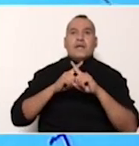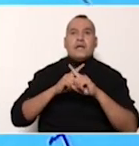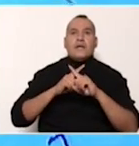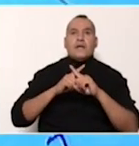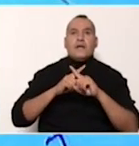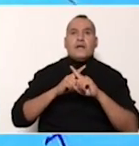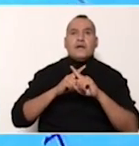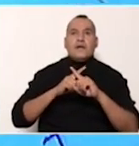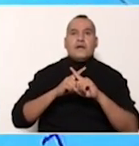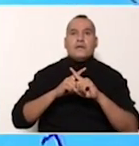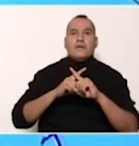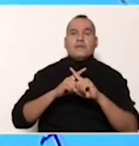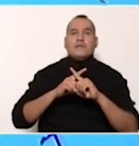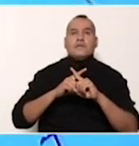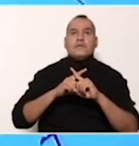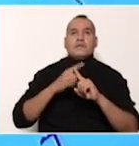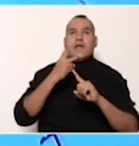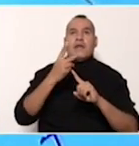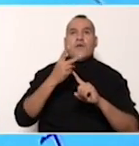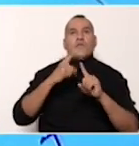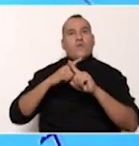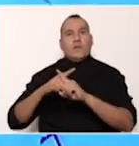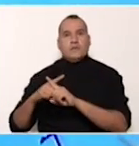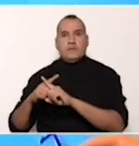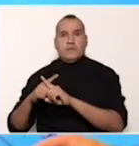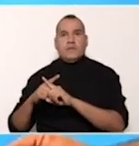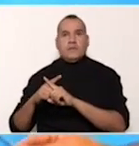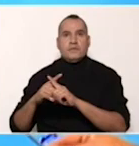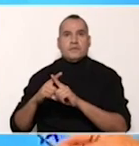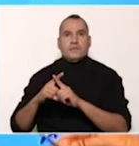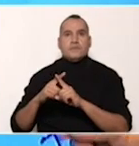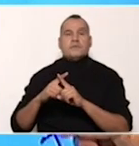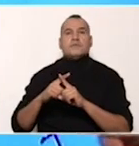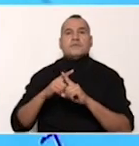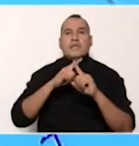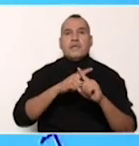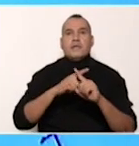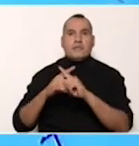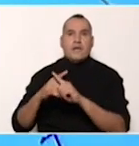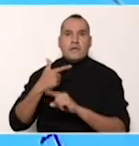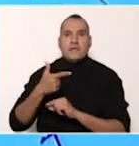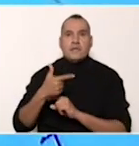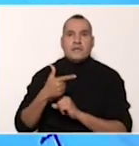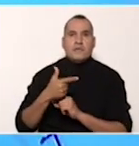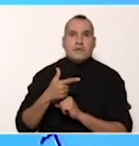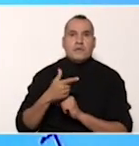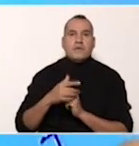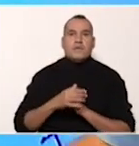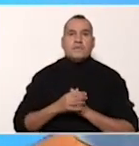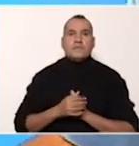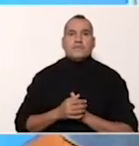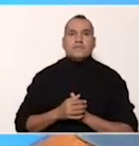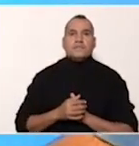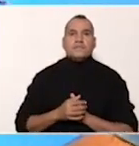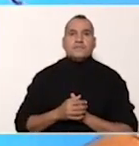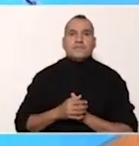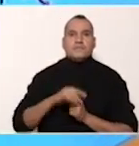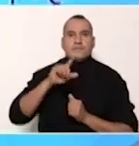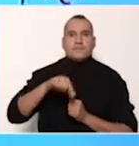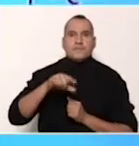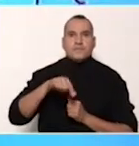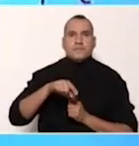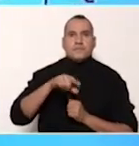entre el término de la izquierda del divisor. 2x al cuadrado entre x.